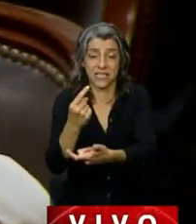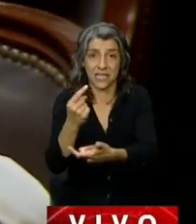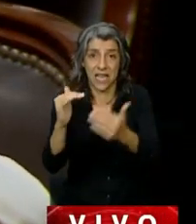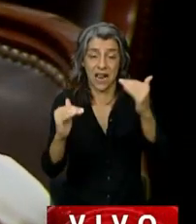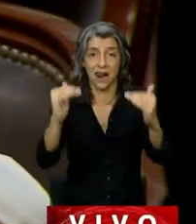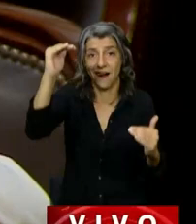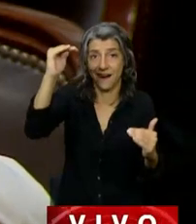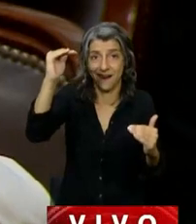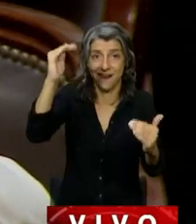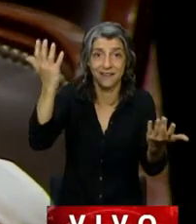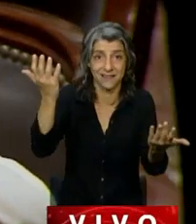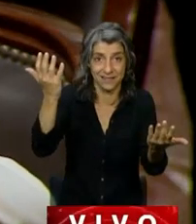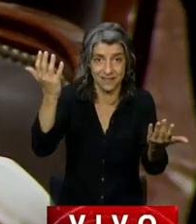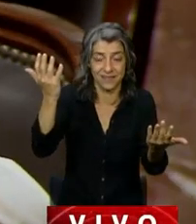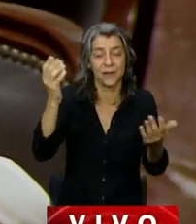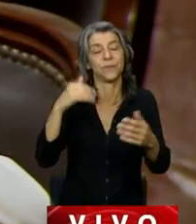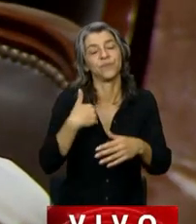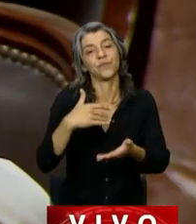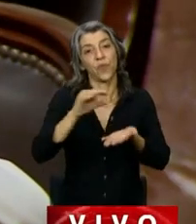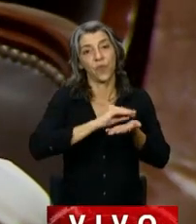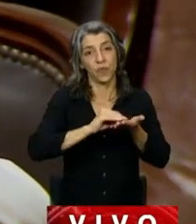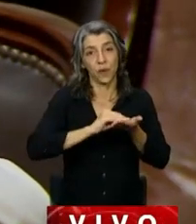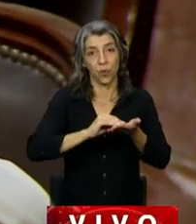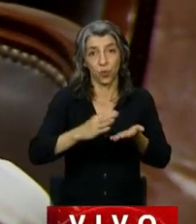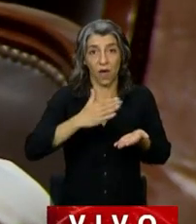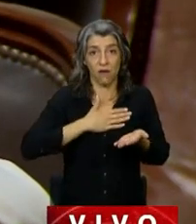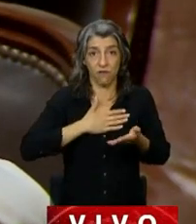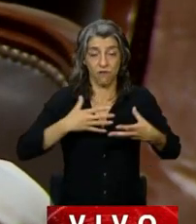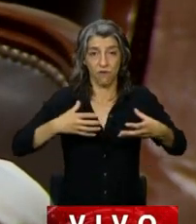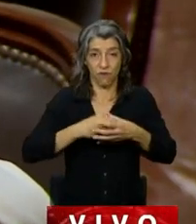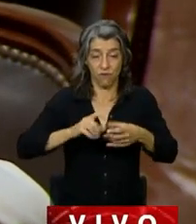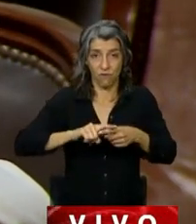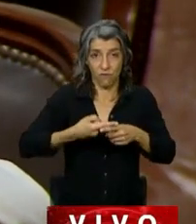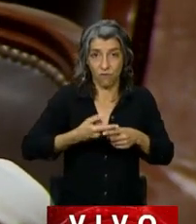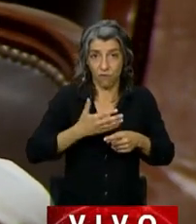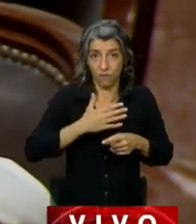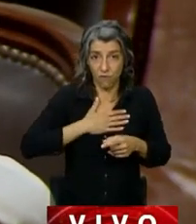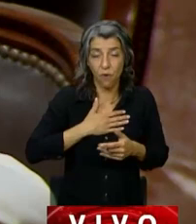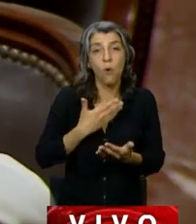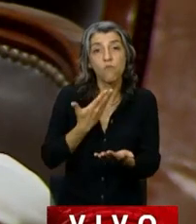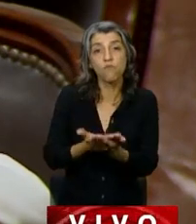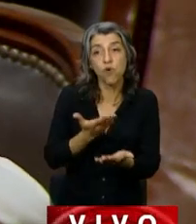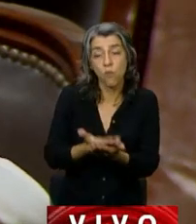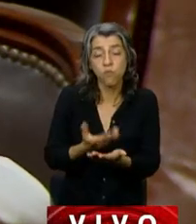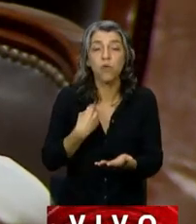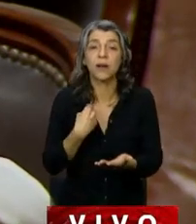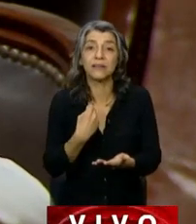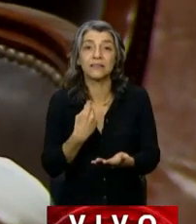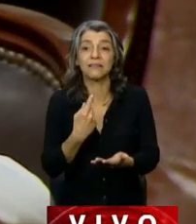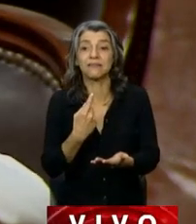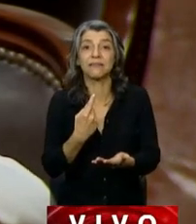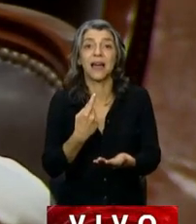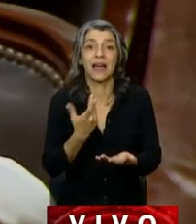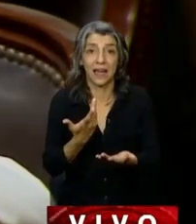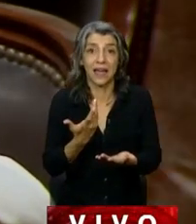que un diputado de nuestro espacio político propone cuando habla del